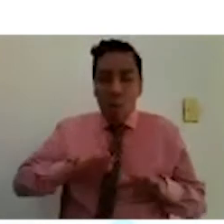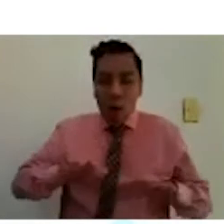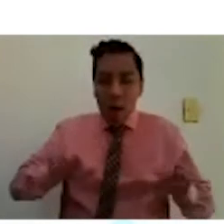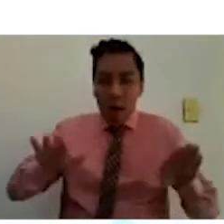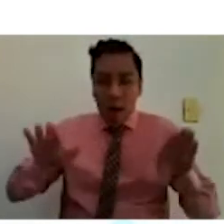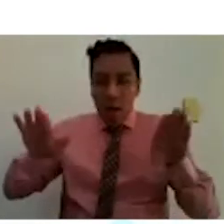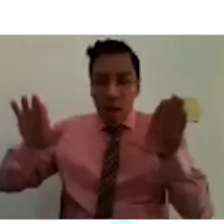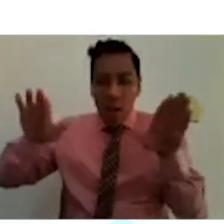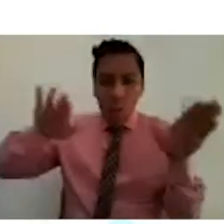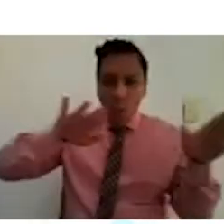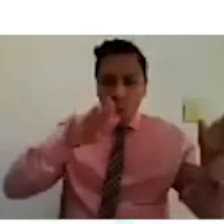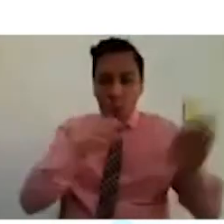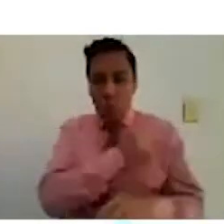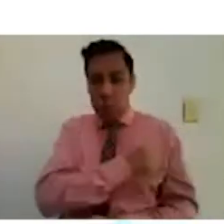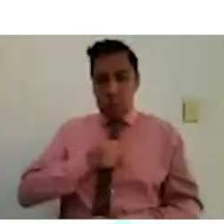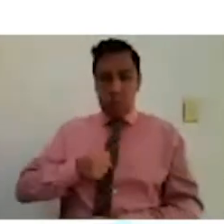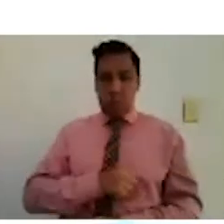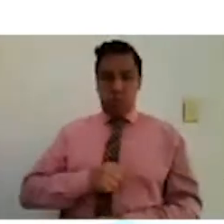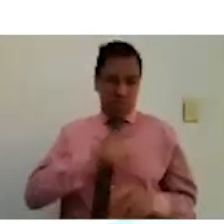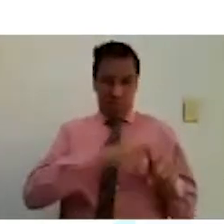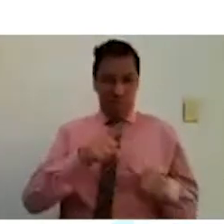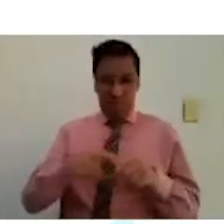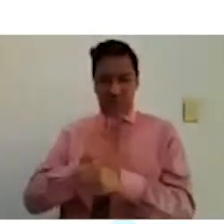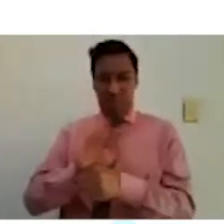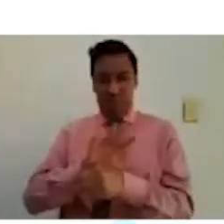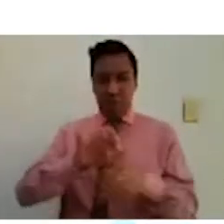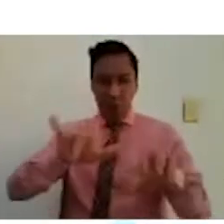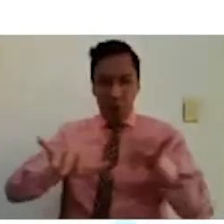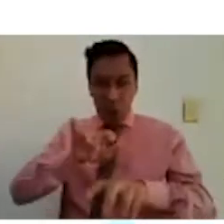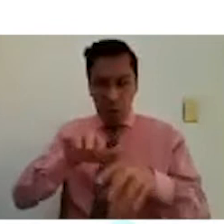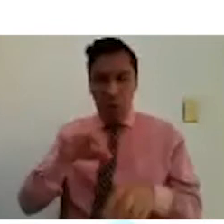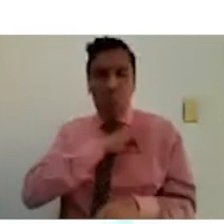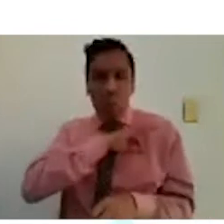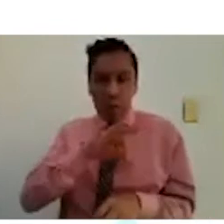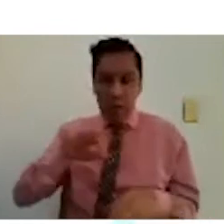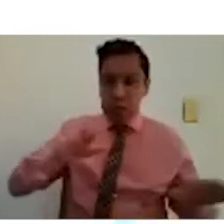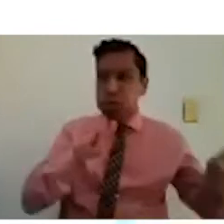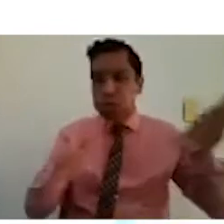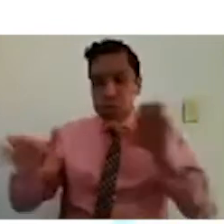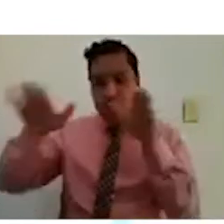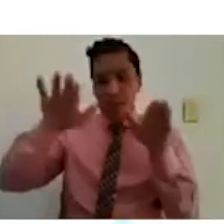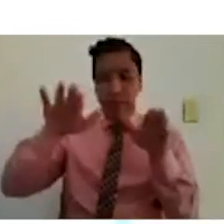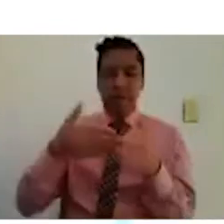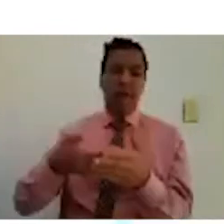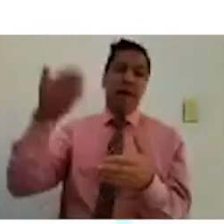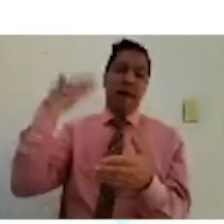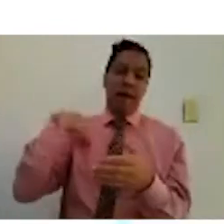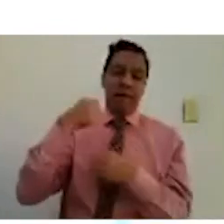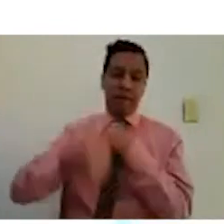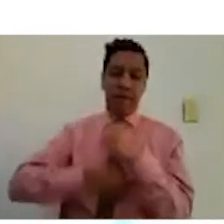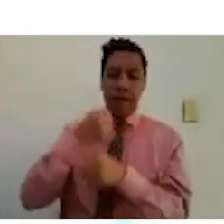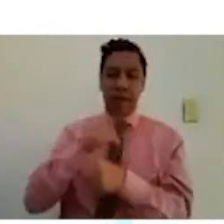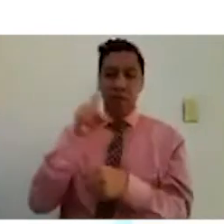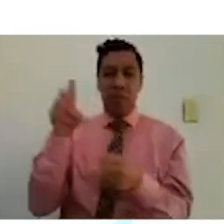viendo, aunque sabemos que es un efecto por computadora. En esta época, en 1919, los efectos vienen de